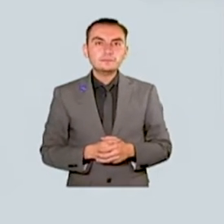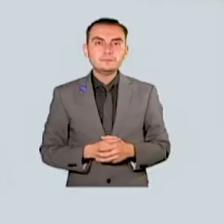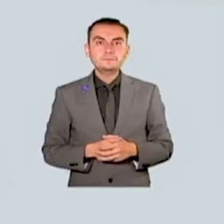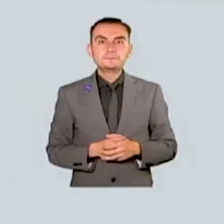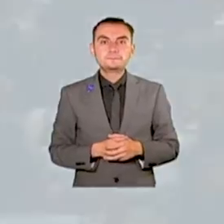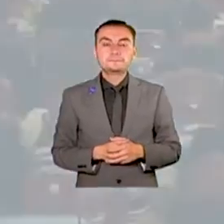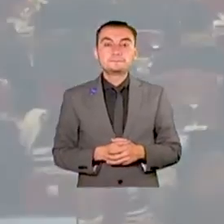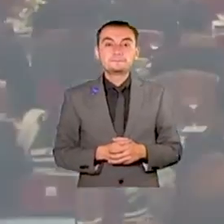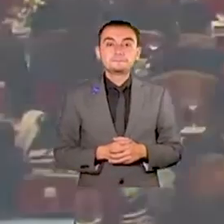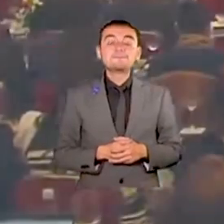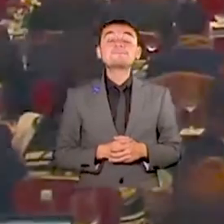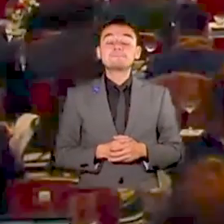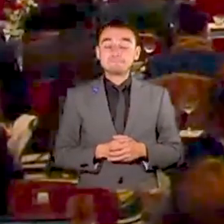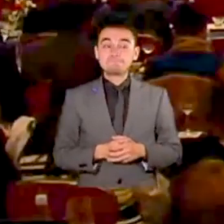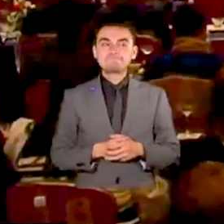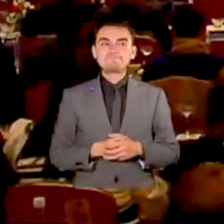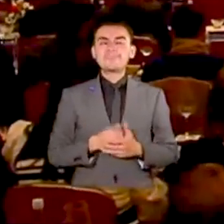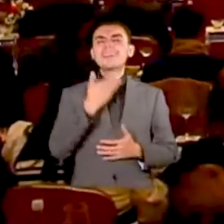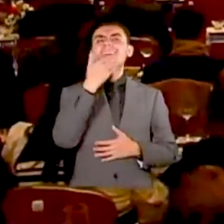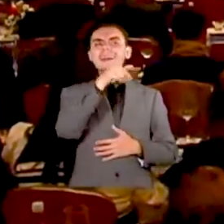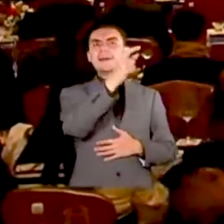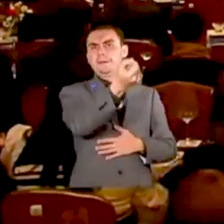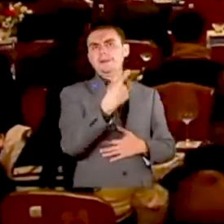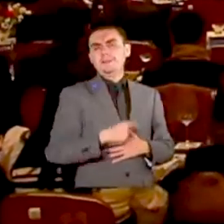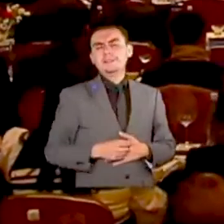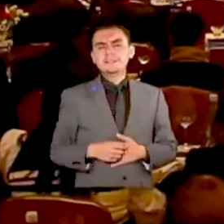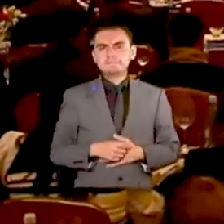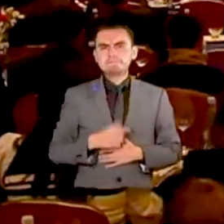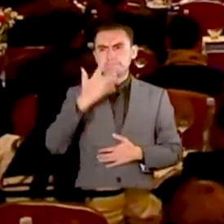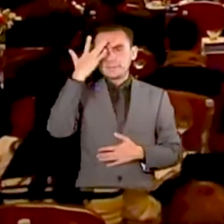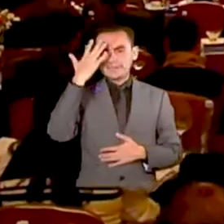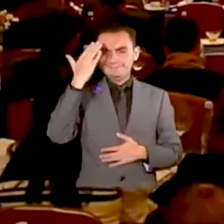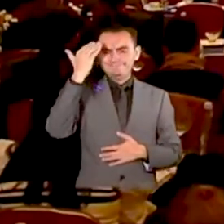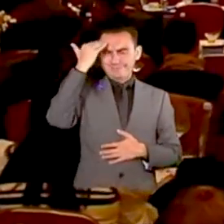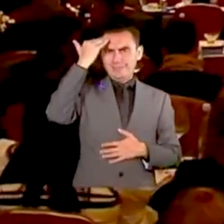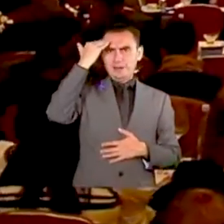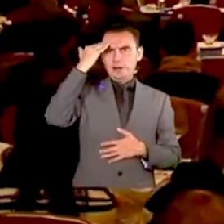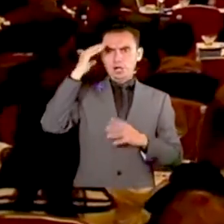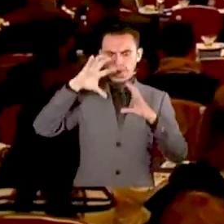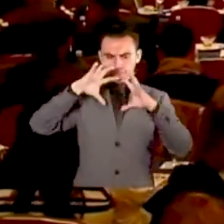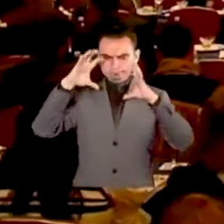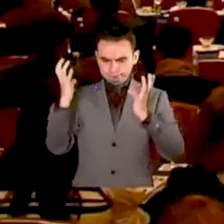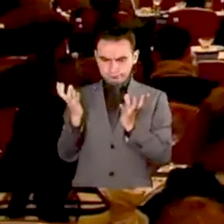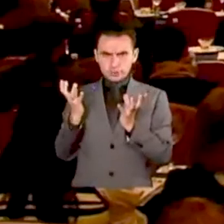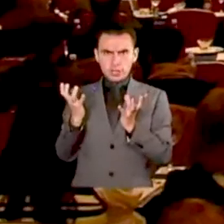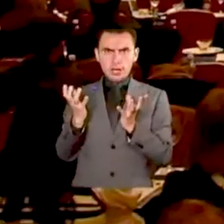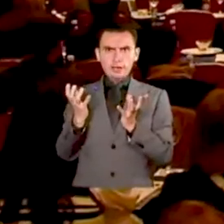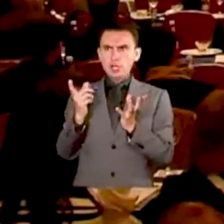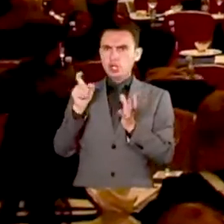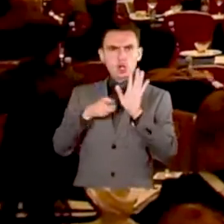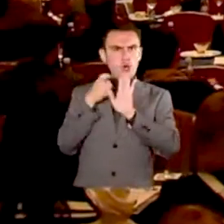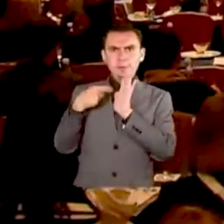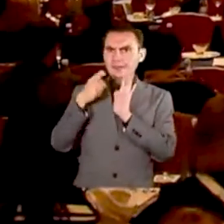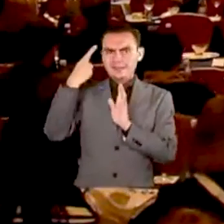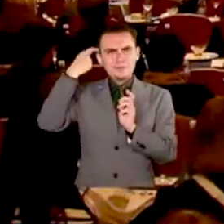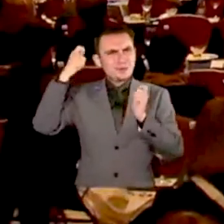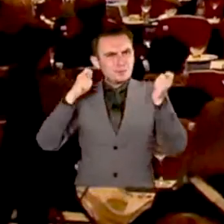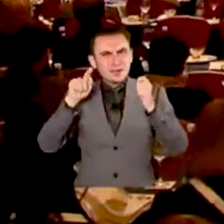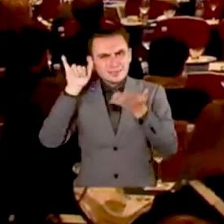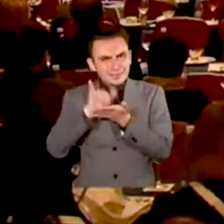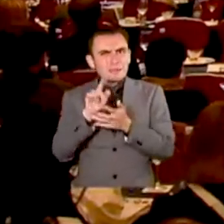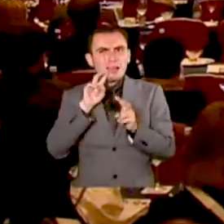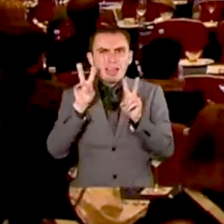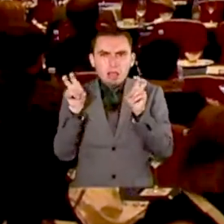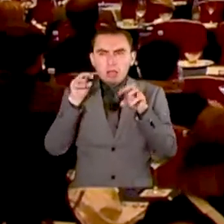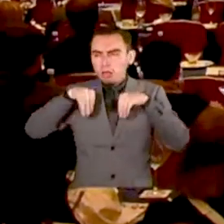Sí, agradezco la pregunta porque el mundo entero está con esa gran preocupación. Y no de ahora, desde hace rato. Y se han